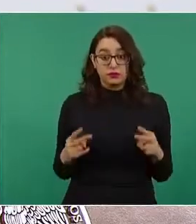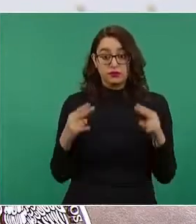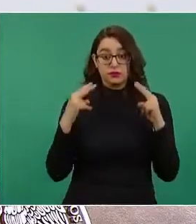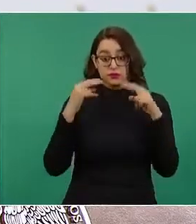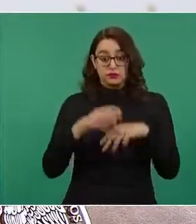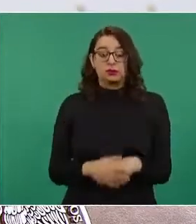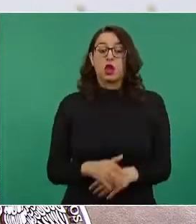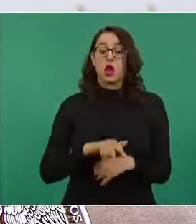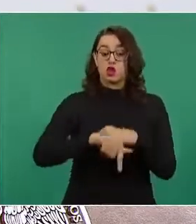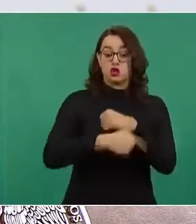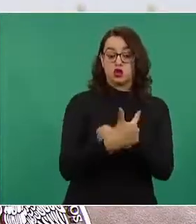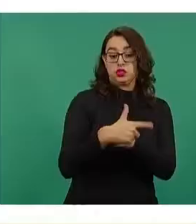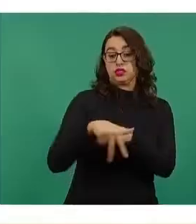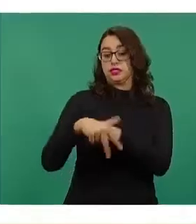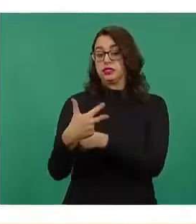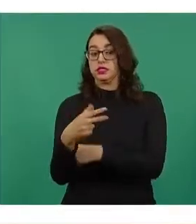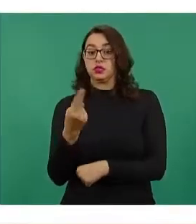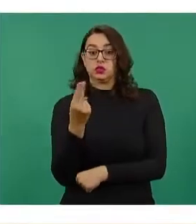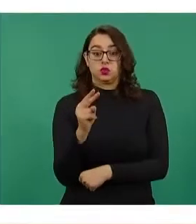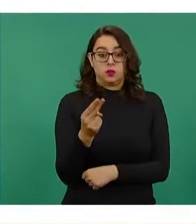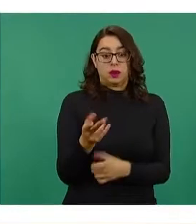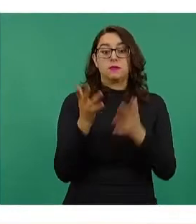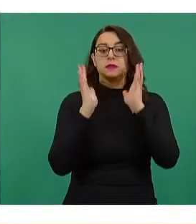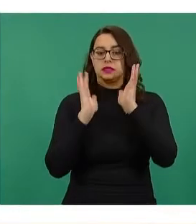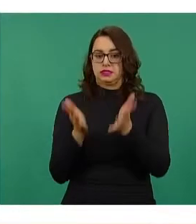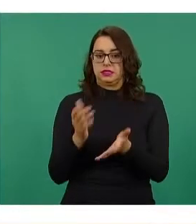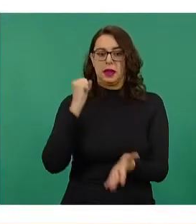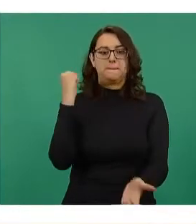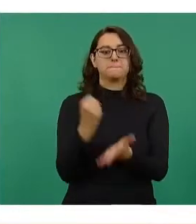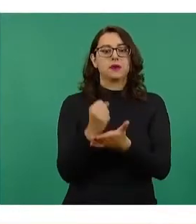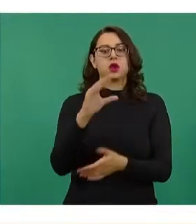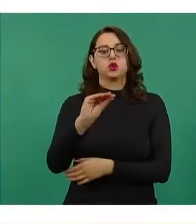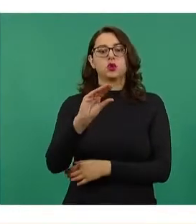y 13 de noviembre se liberaron por COFEPRIS